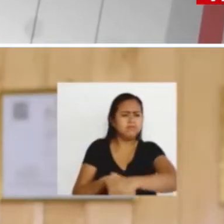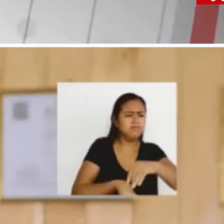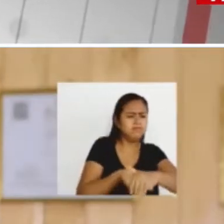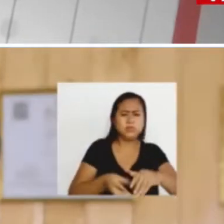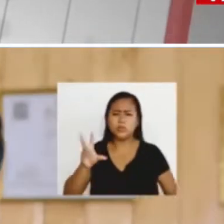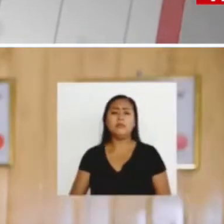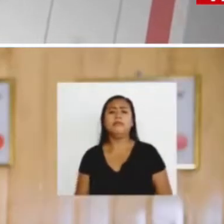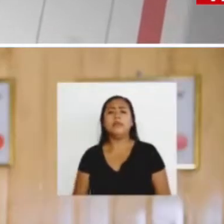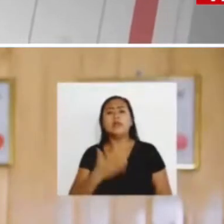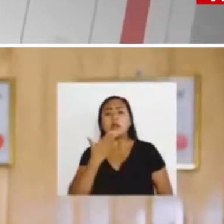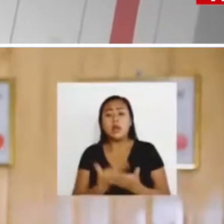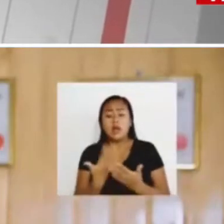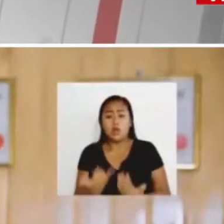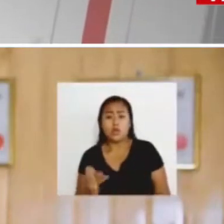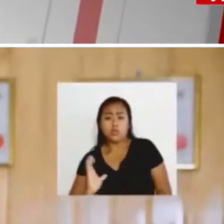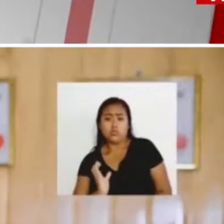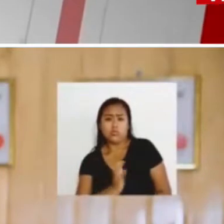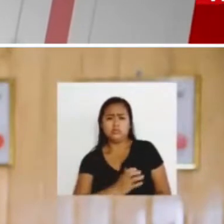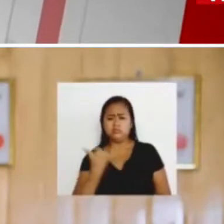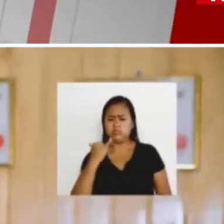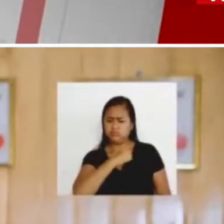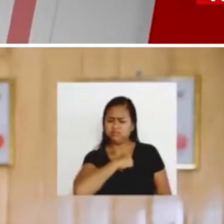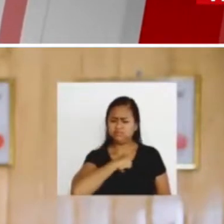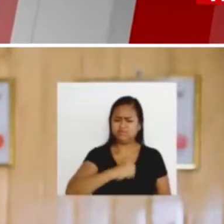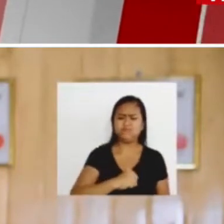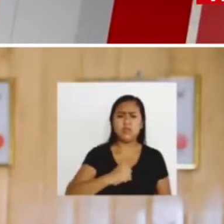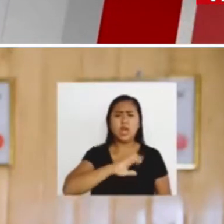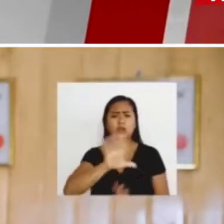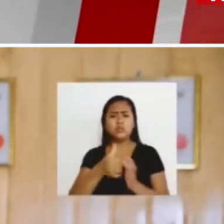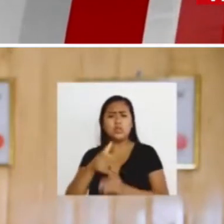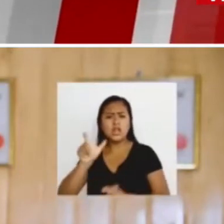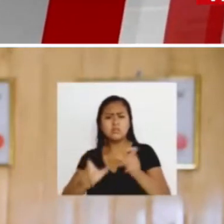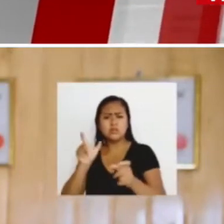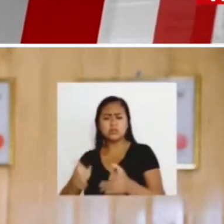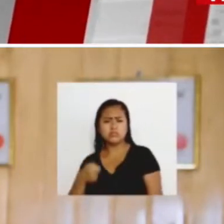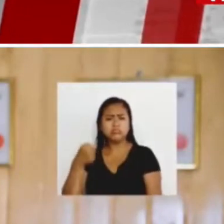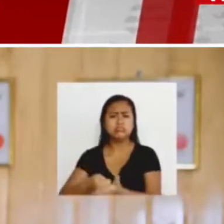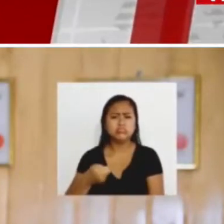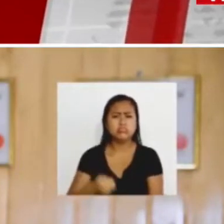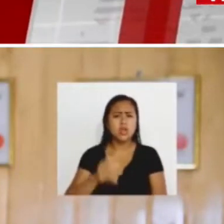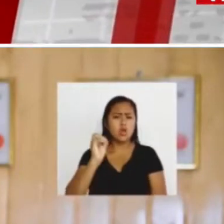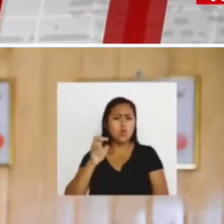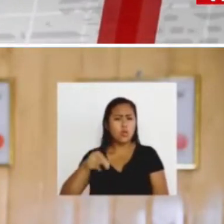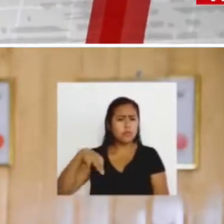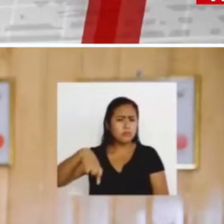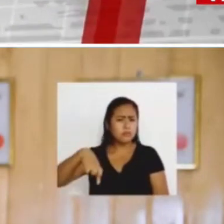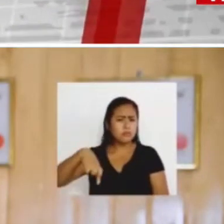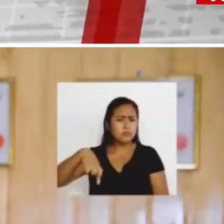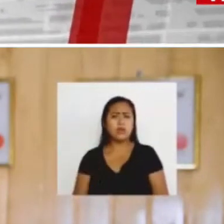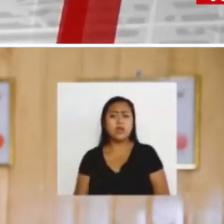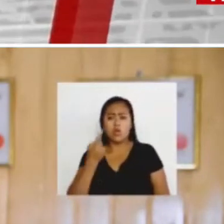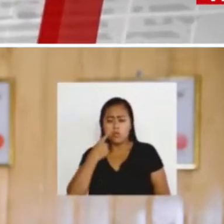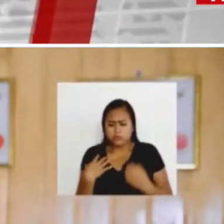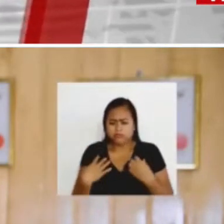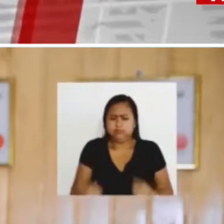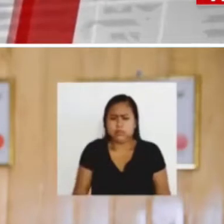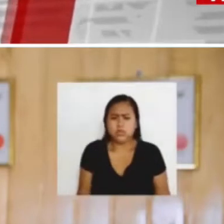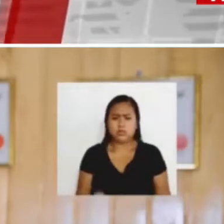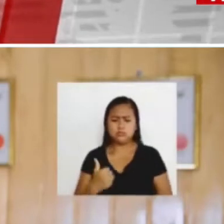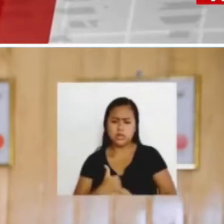repetir, un gobierno de Alianza por el Progreso es un gobierno de rostro humano, donde nuestro candidato ha